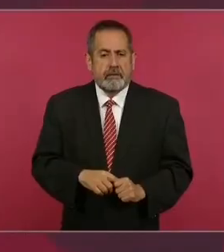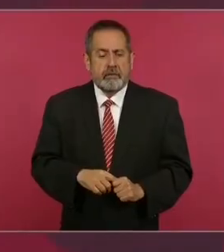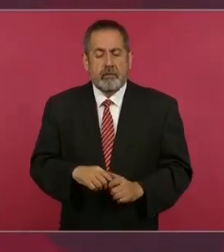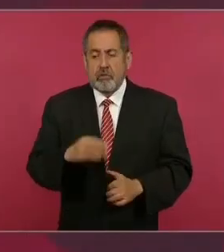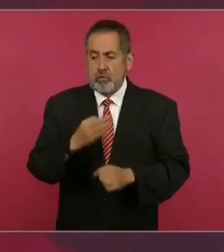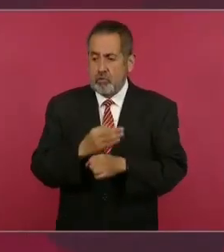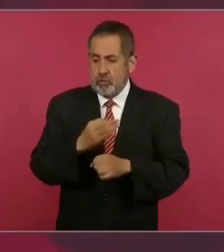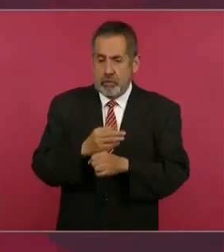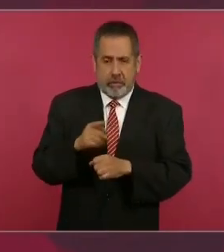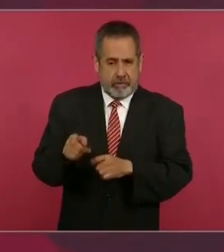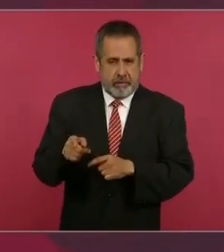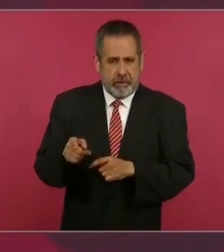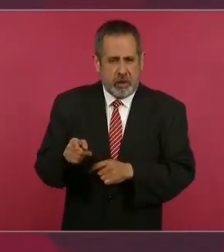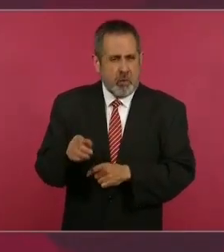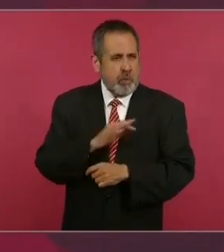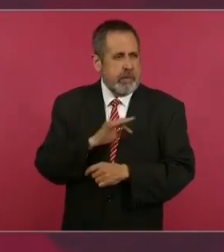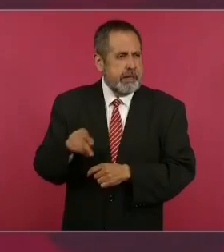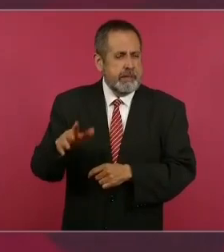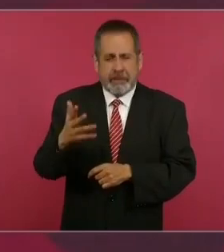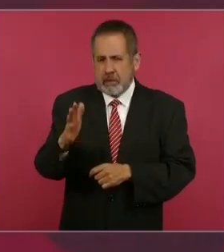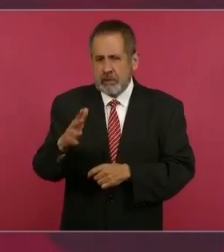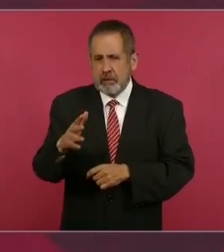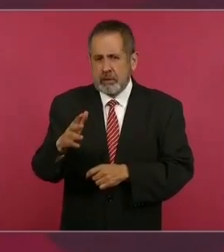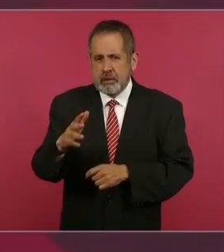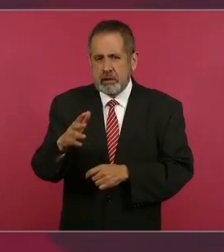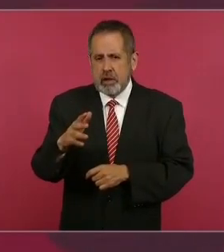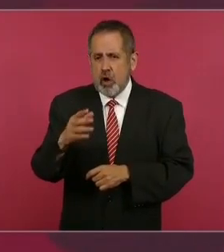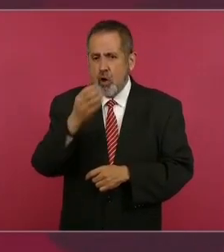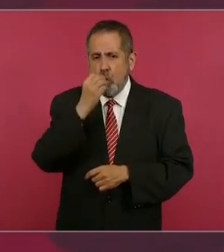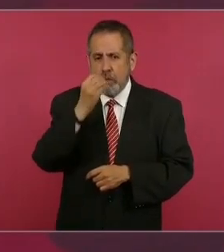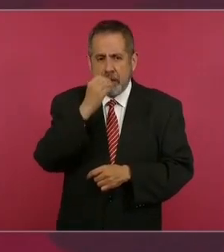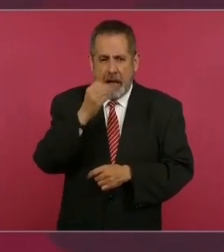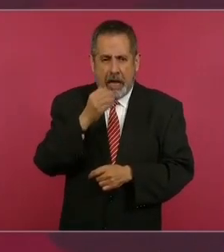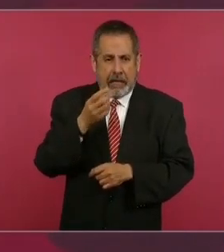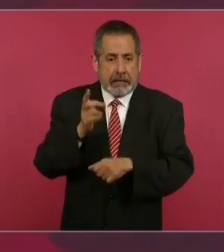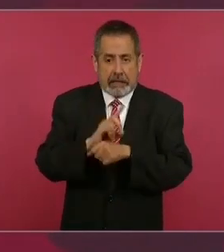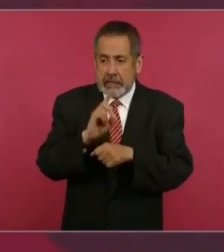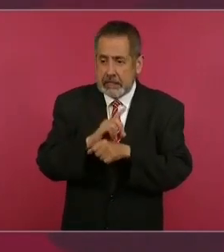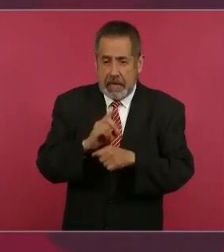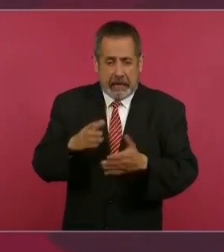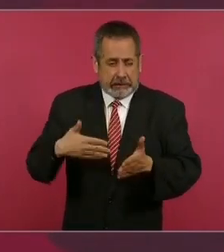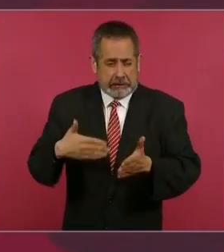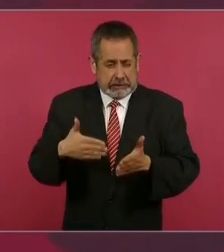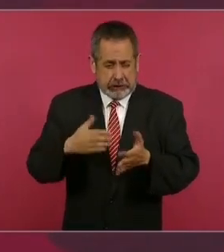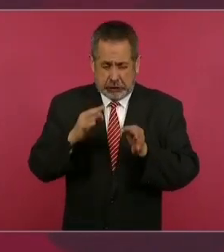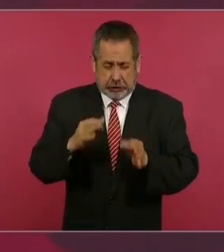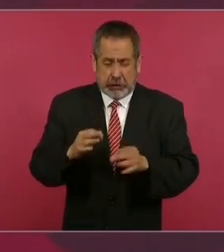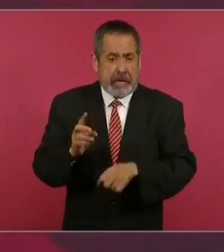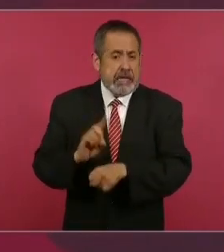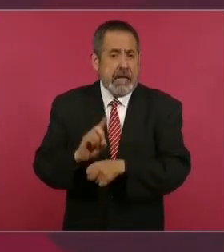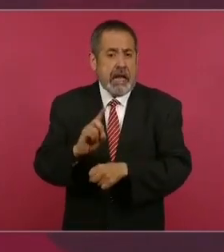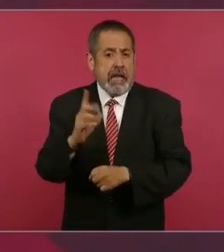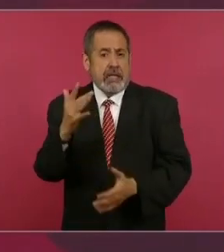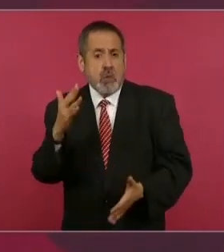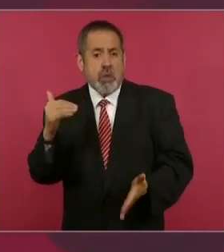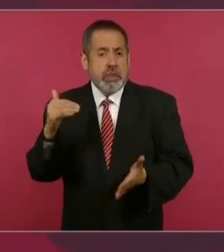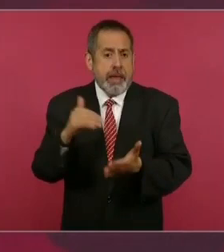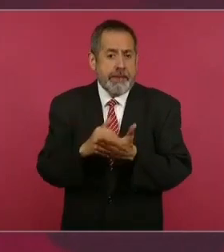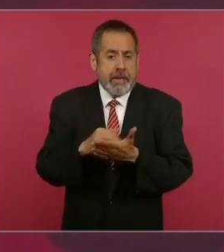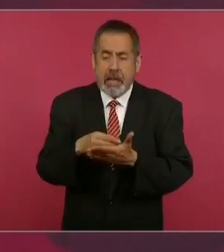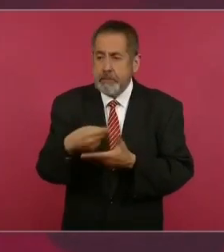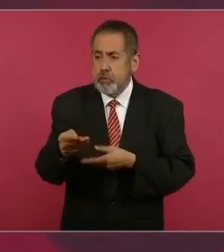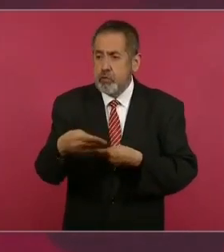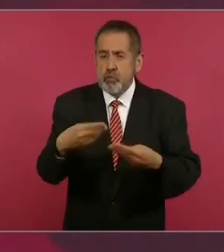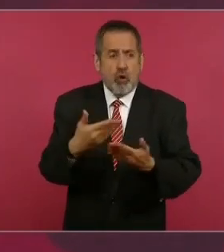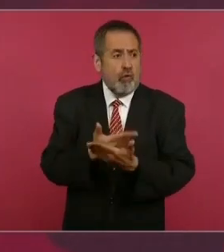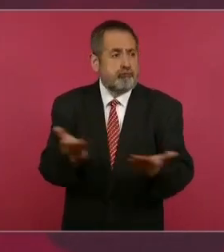otorgando más de 50,000 comidas calientes diario, día